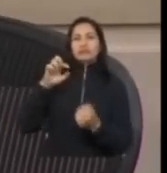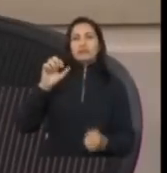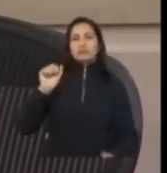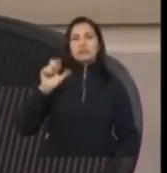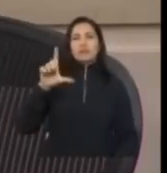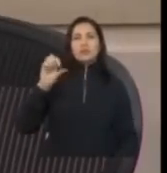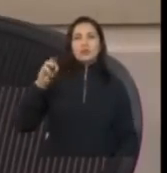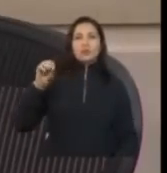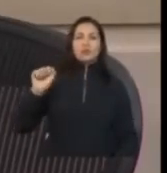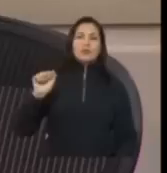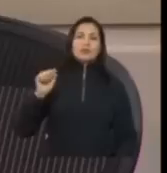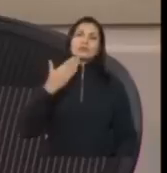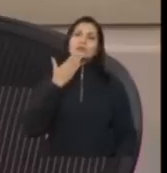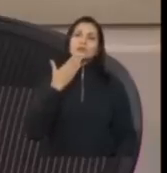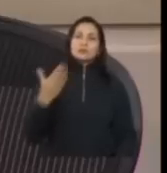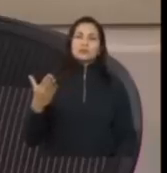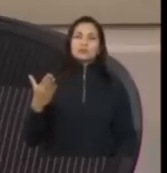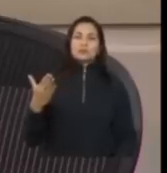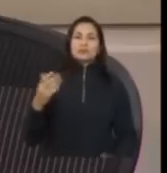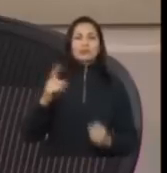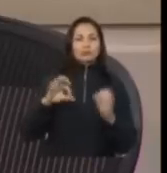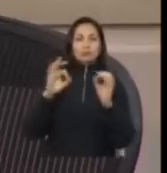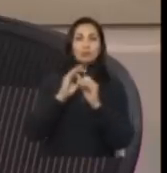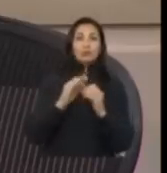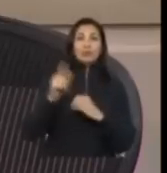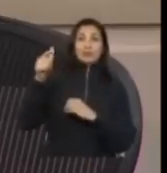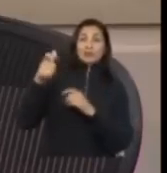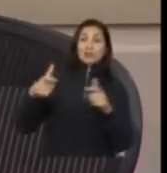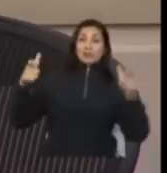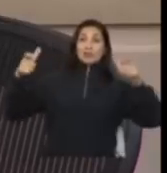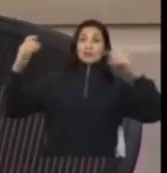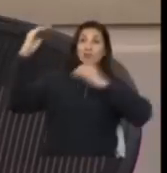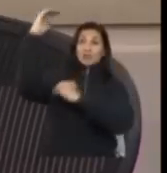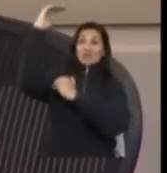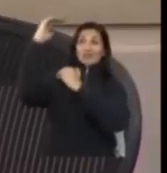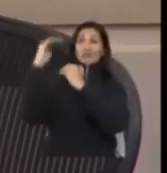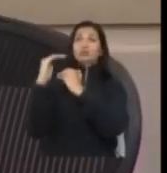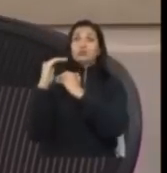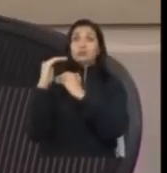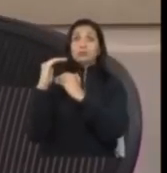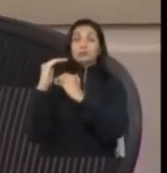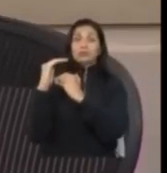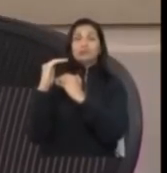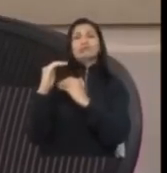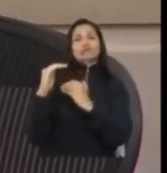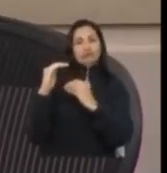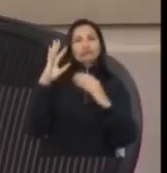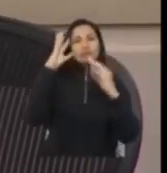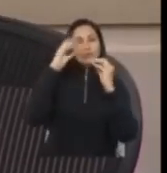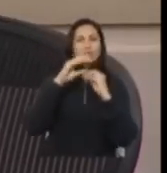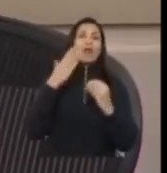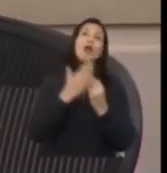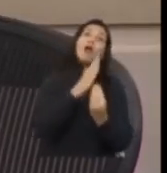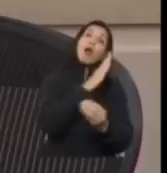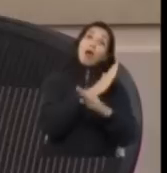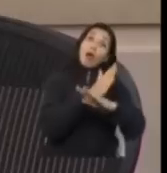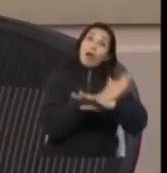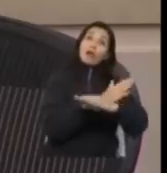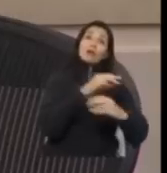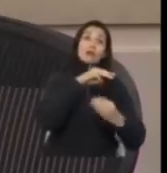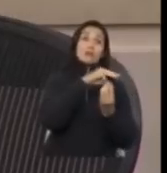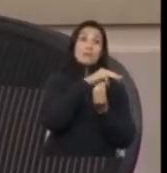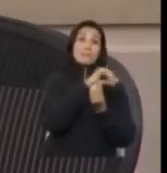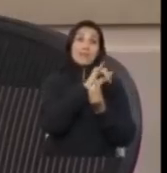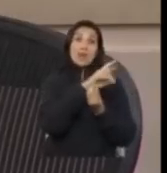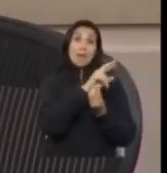acuerdo en no solamente reducir los salarios de los congresistas, que de tiempo atrás la bancada del Partido Mira apoyó en la pandemia